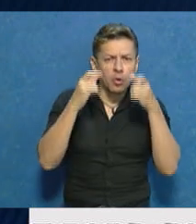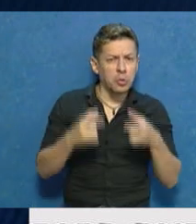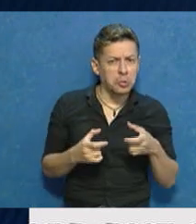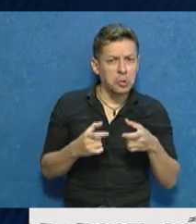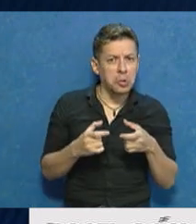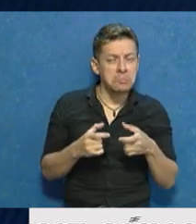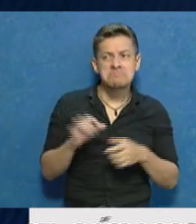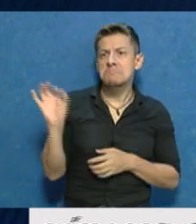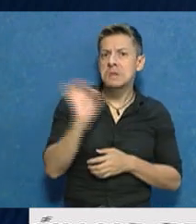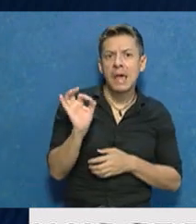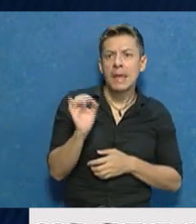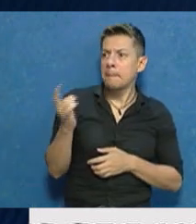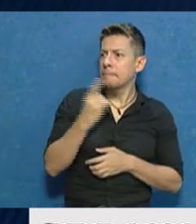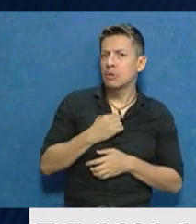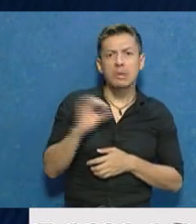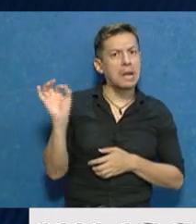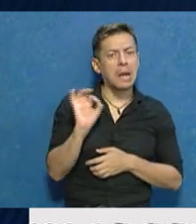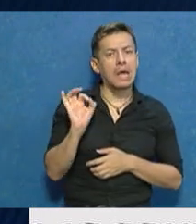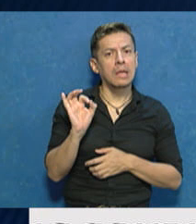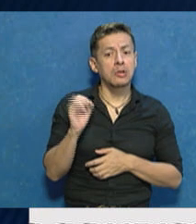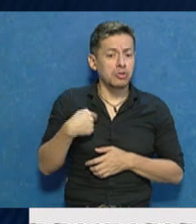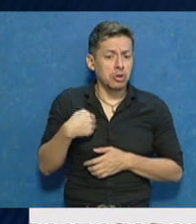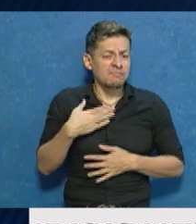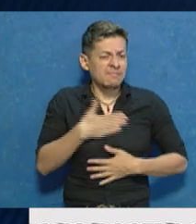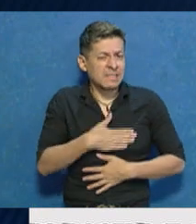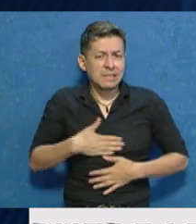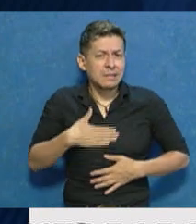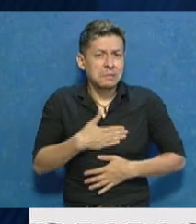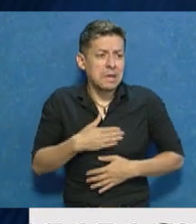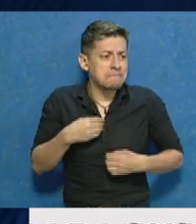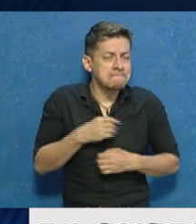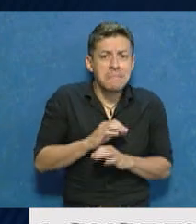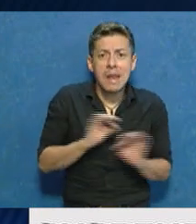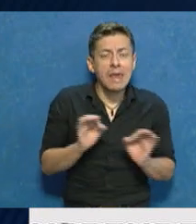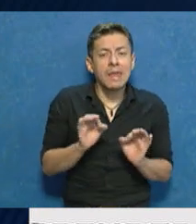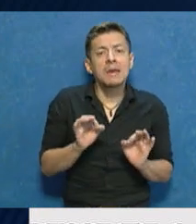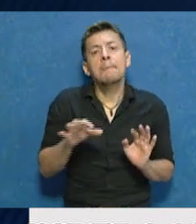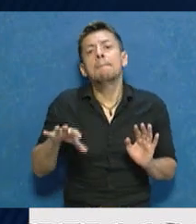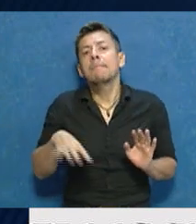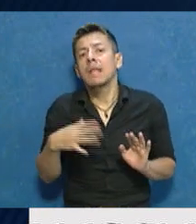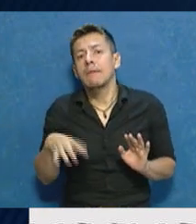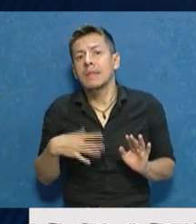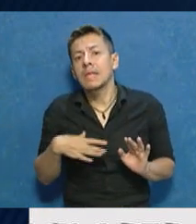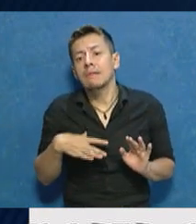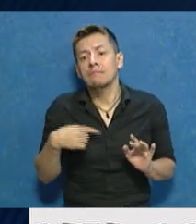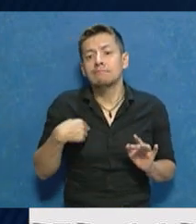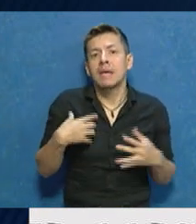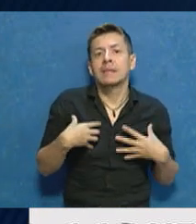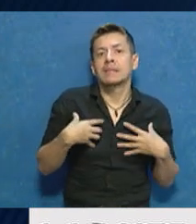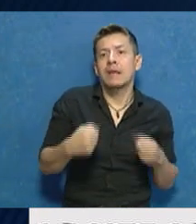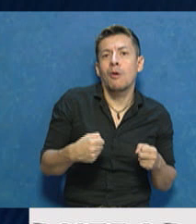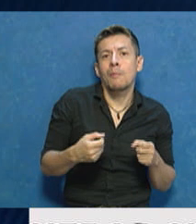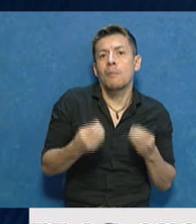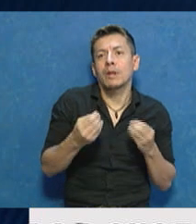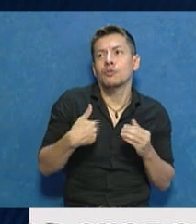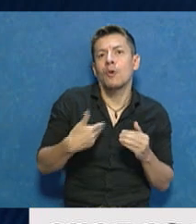dónde veníamos ni nada. Yo no presento ningún síntoma ni nada, es una cuestión preventiva por mi salud, por mi